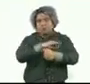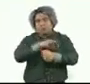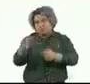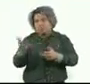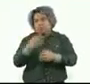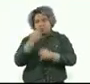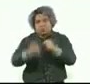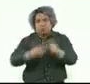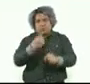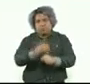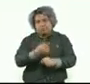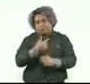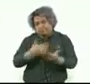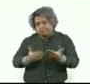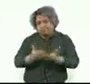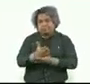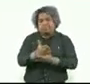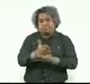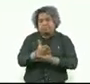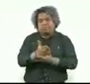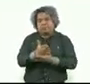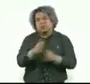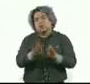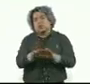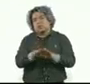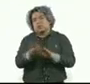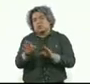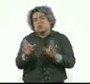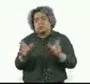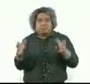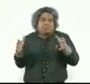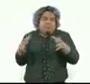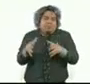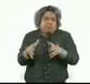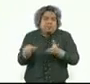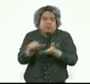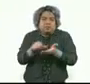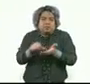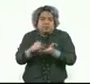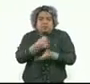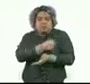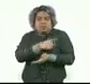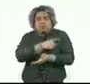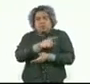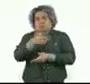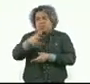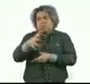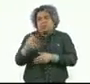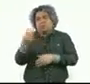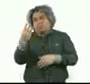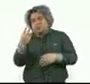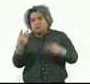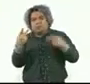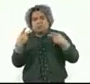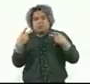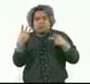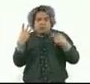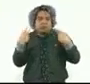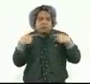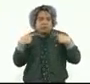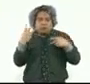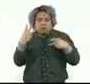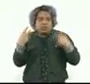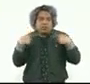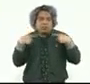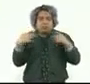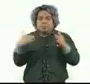tener de alguna forma un pequeño centro de salud móvil, alrededor de 3,000 personas en el sitio donde se